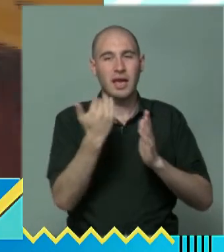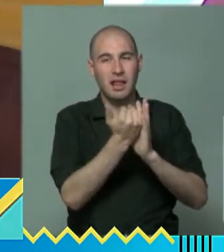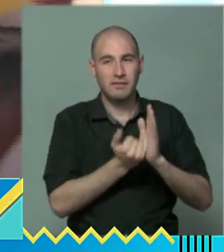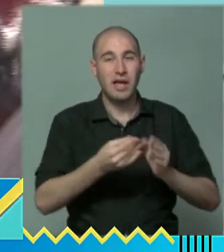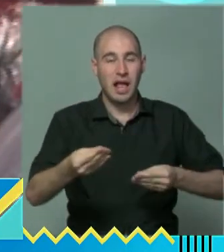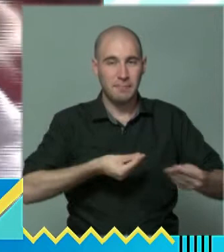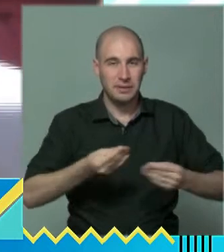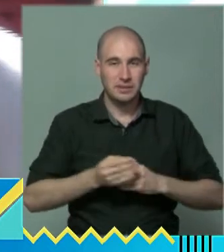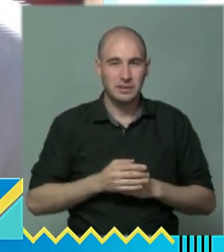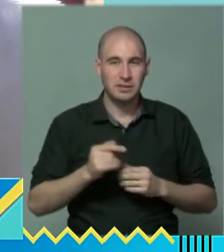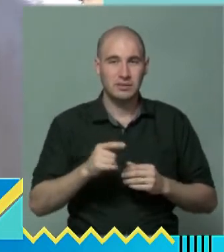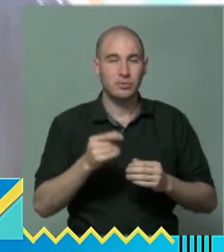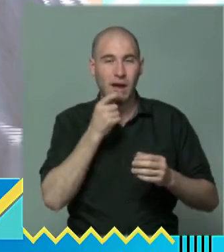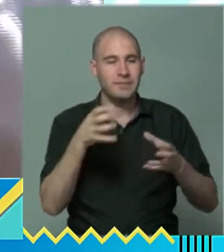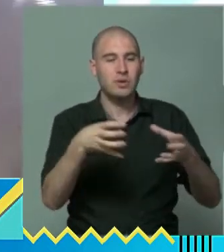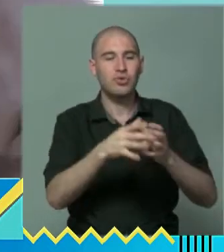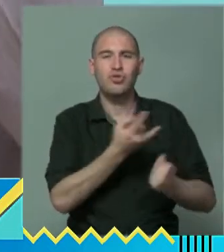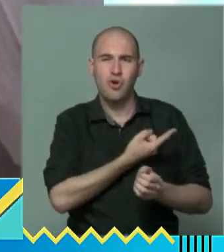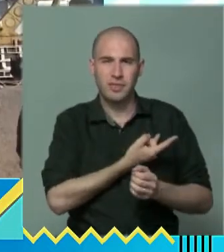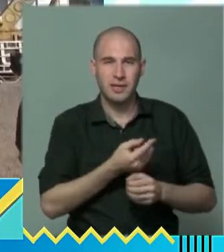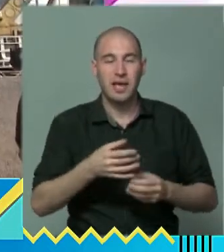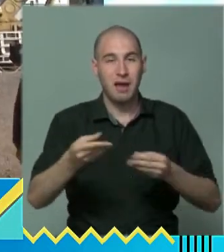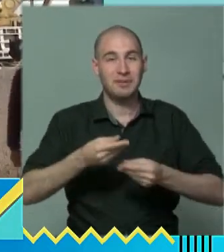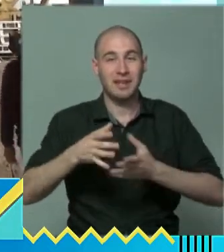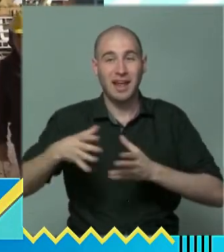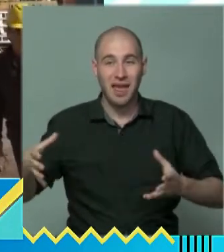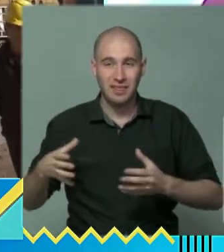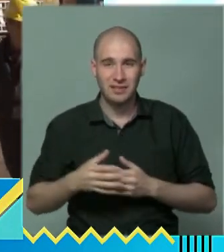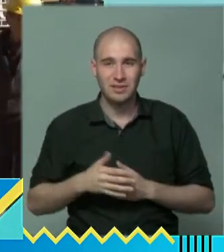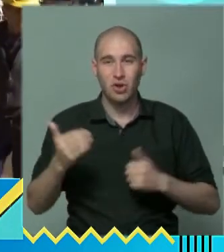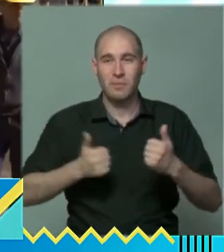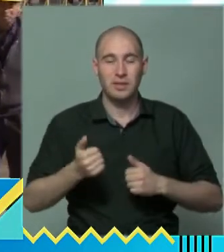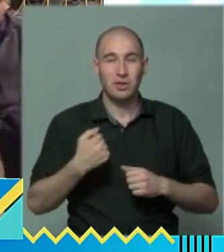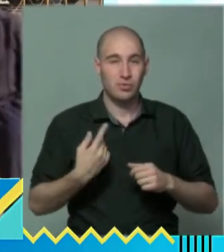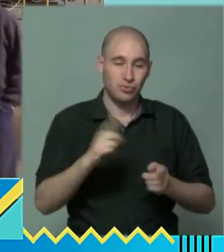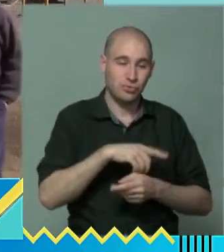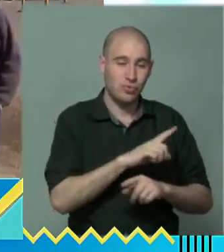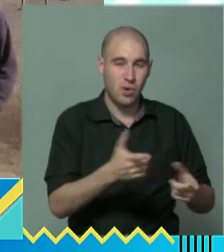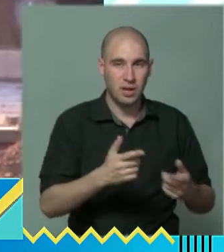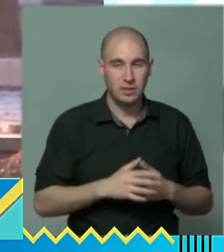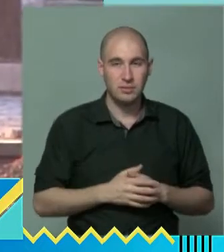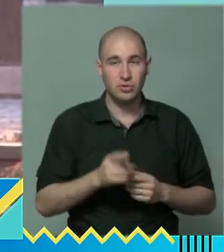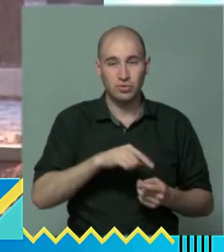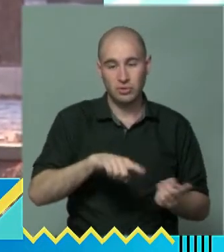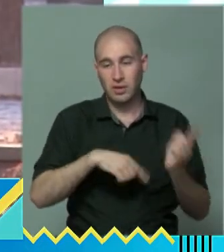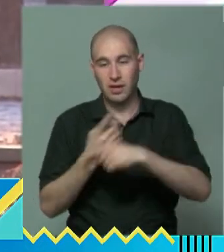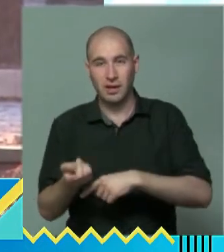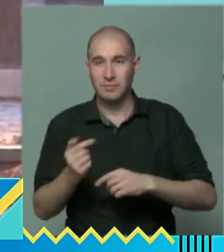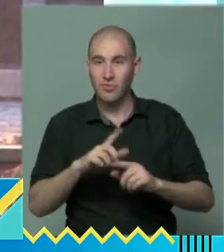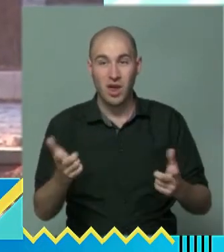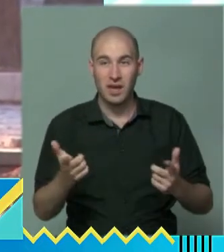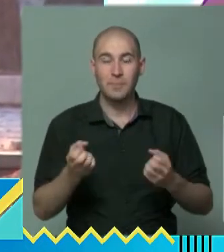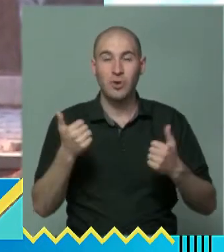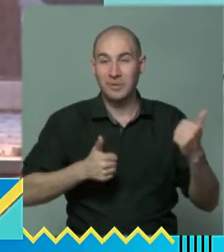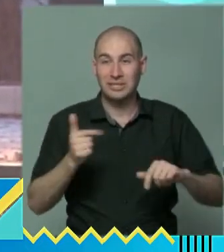de las empresas que te da tu target y las grandes empresas no nos compiten a nosotros, digamos, y nosotros a las grandes empresas